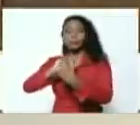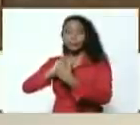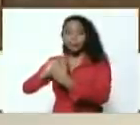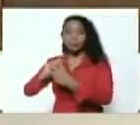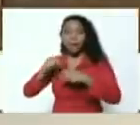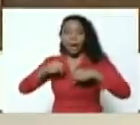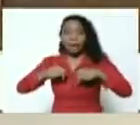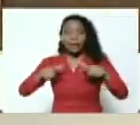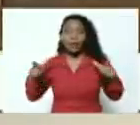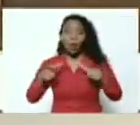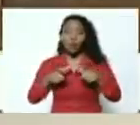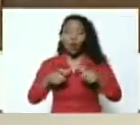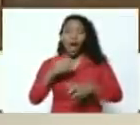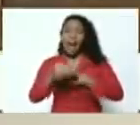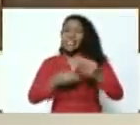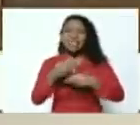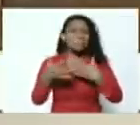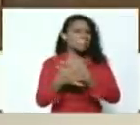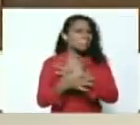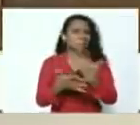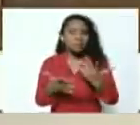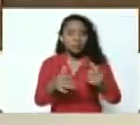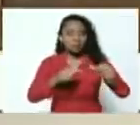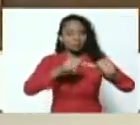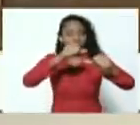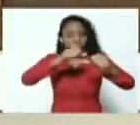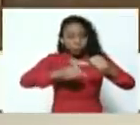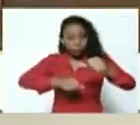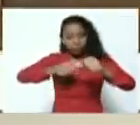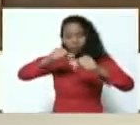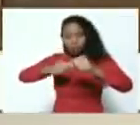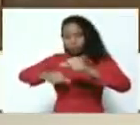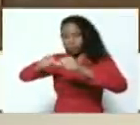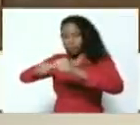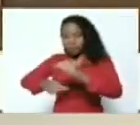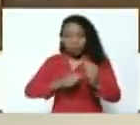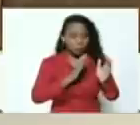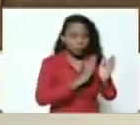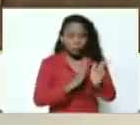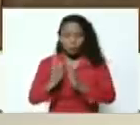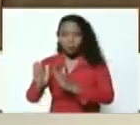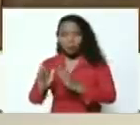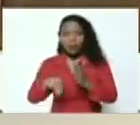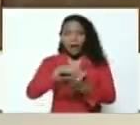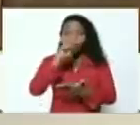Esta reunión, bueno, surge de la revisión de la agenda nacional permanente,